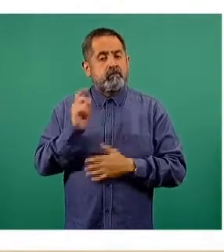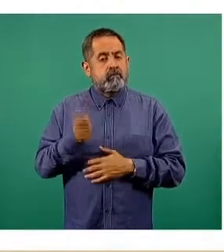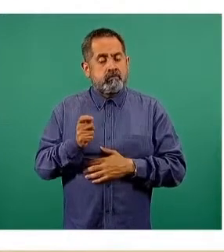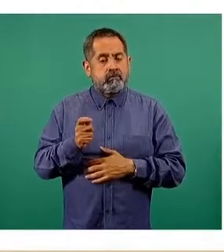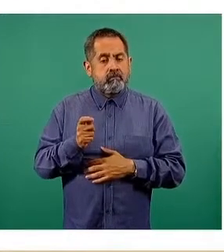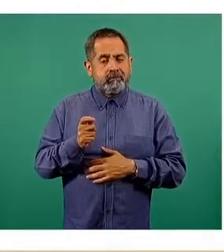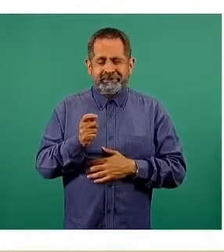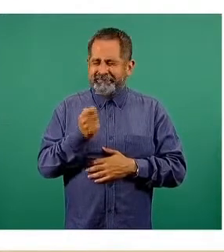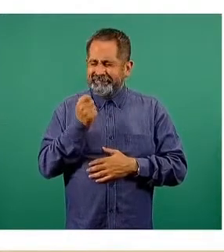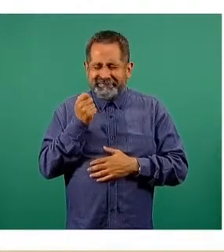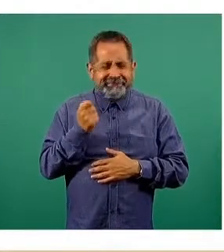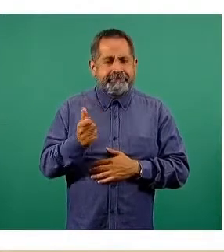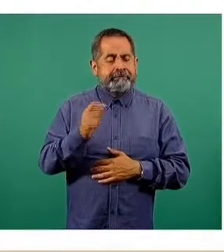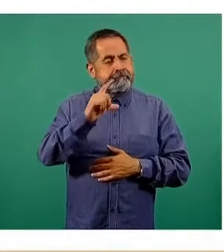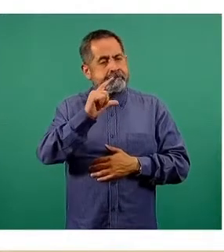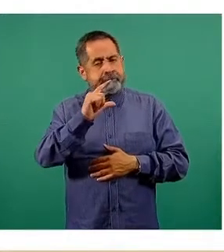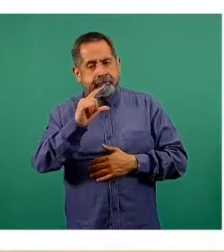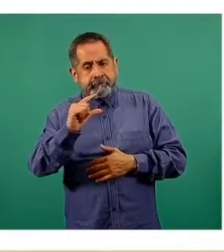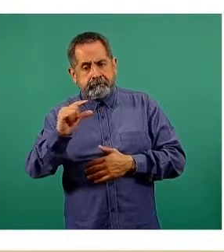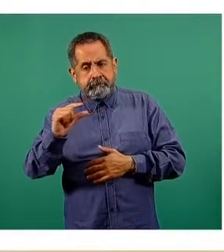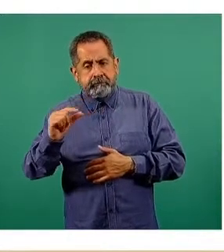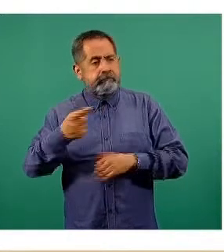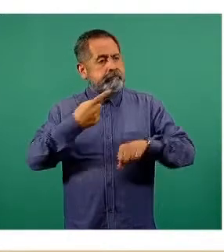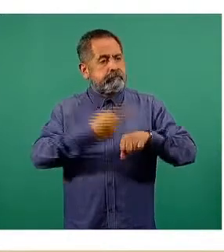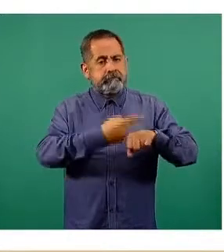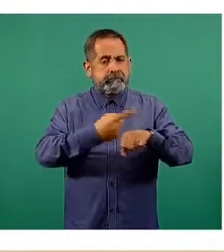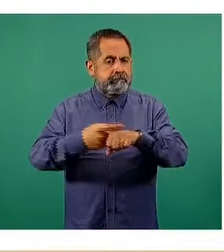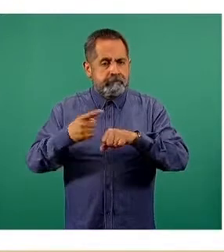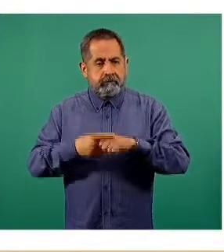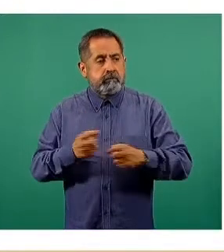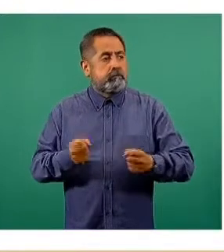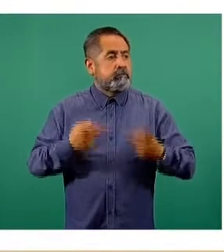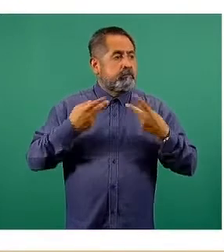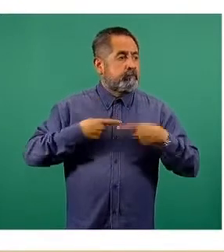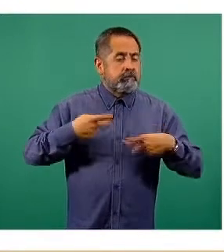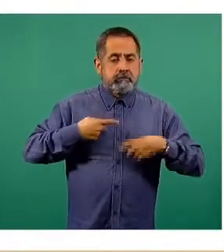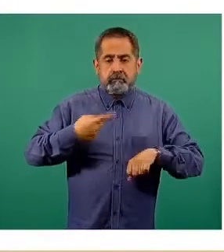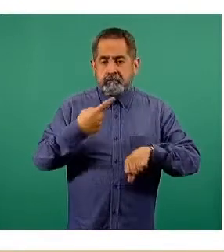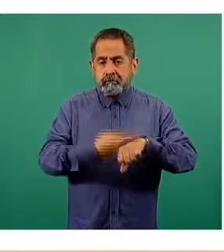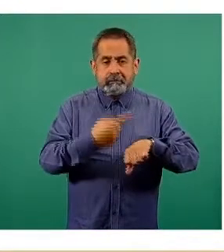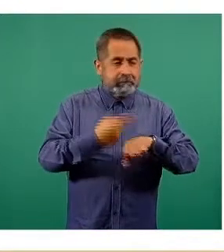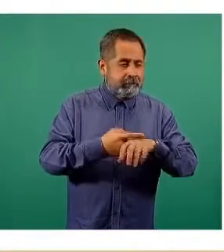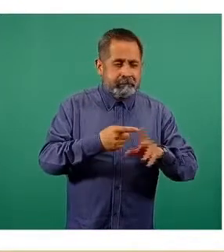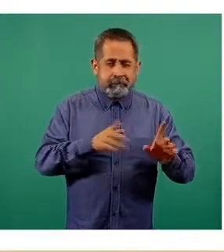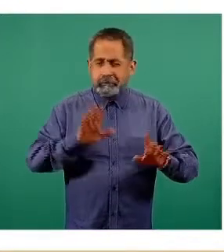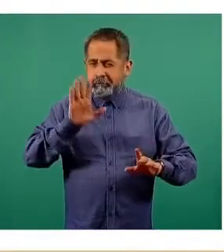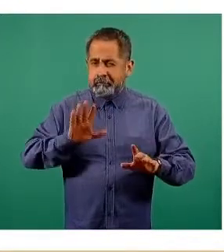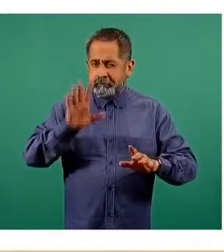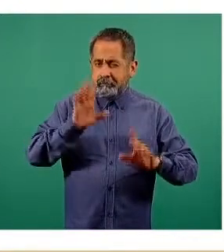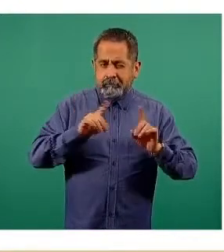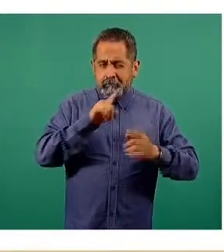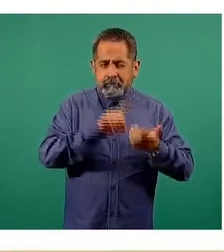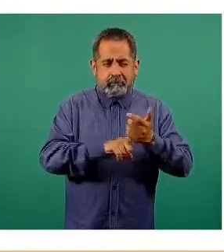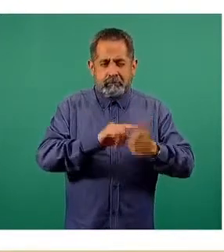presentarse una disminución en la carga de enfermedad, es decir, en la cantidad de personas que están siendo estimadas ya como casos